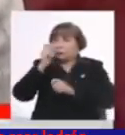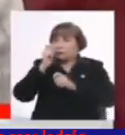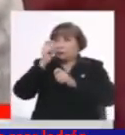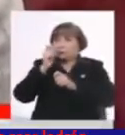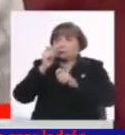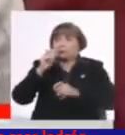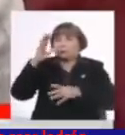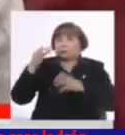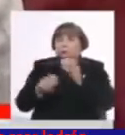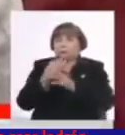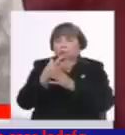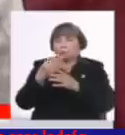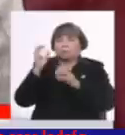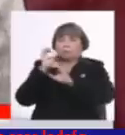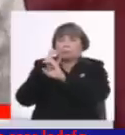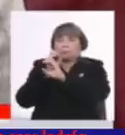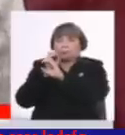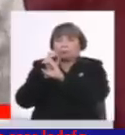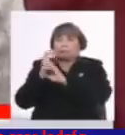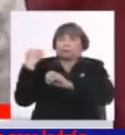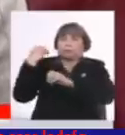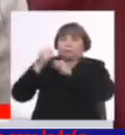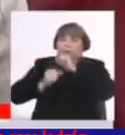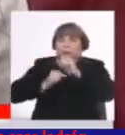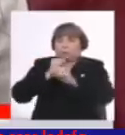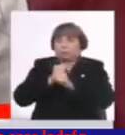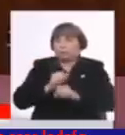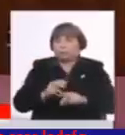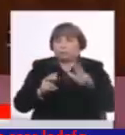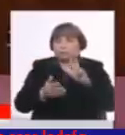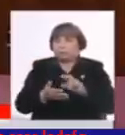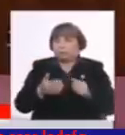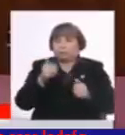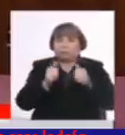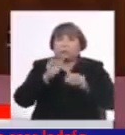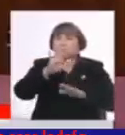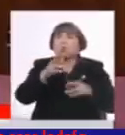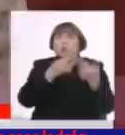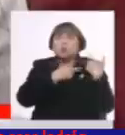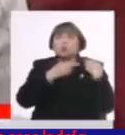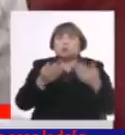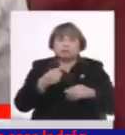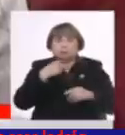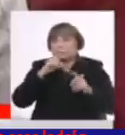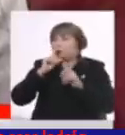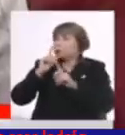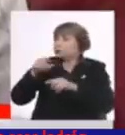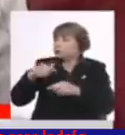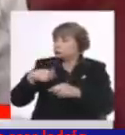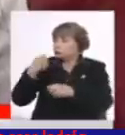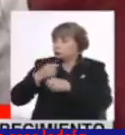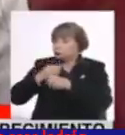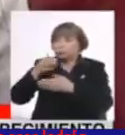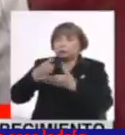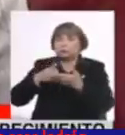agosto, septiembre y octubre del año pasado. ¿Cuáles serán sus funciones? Yo elaboro